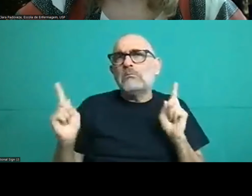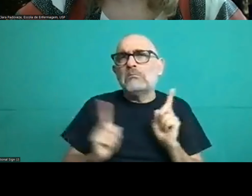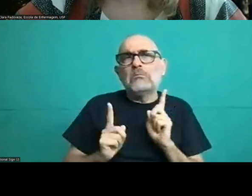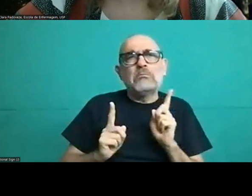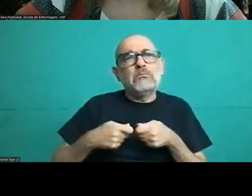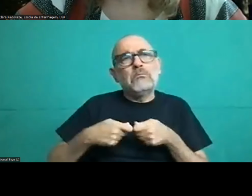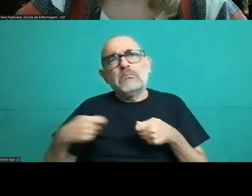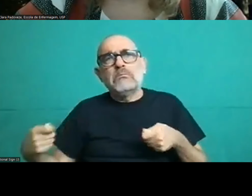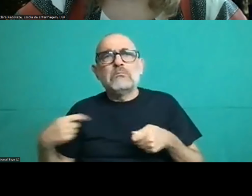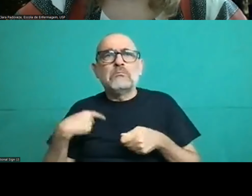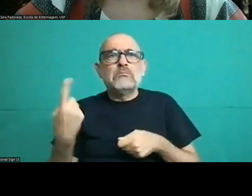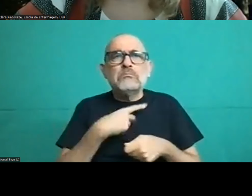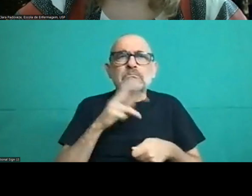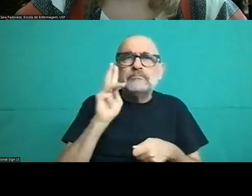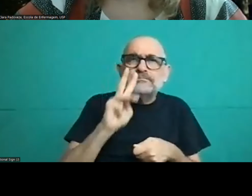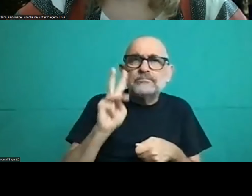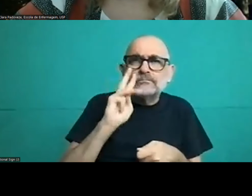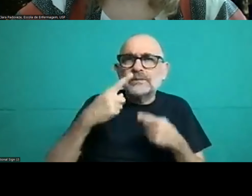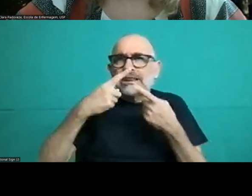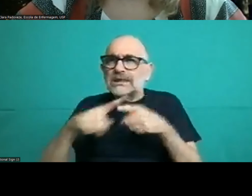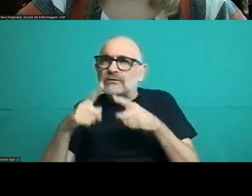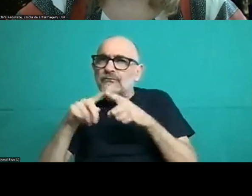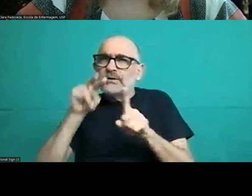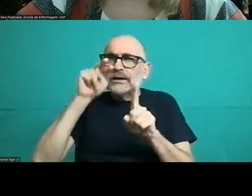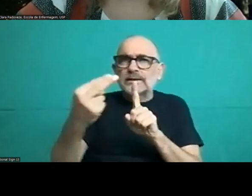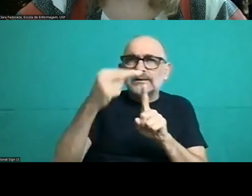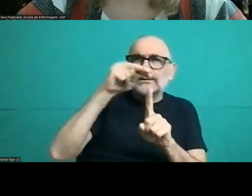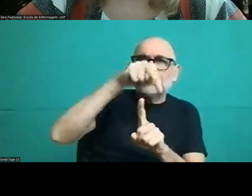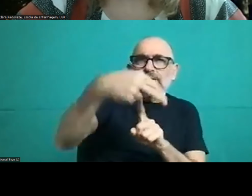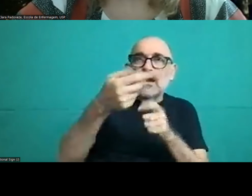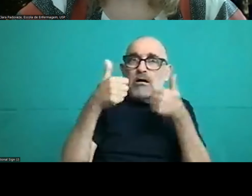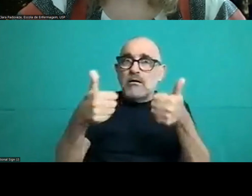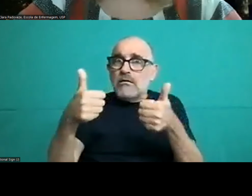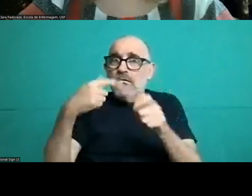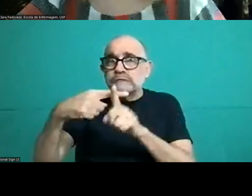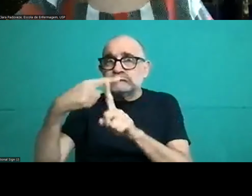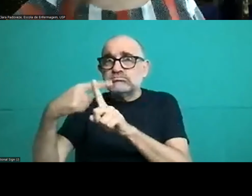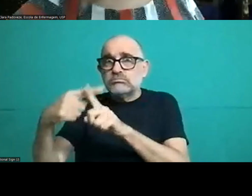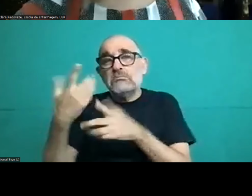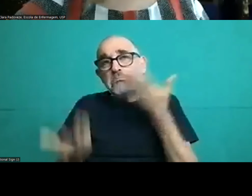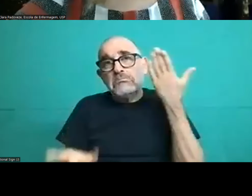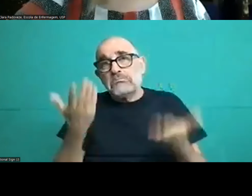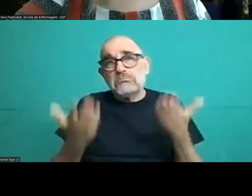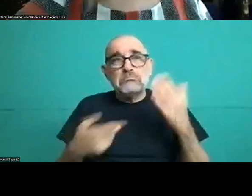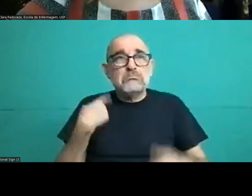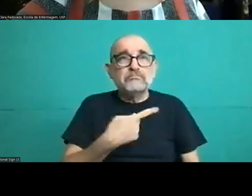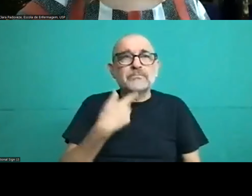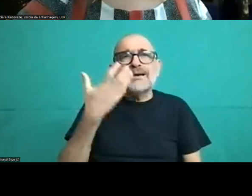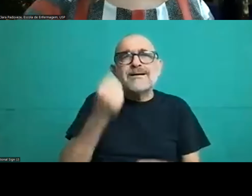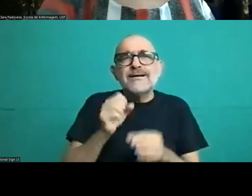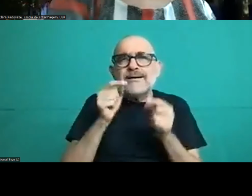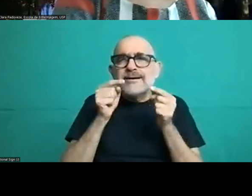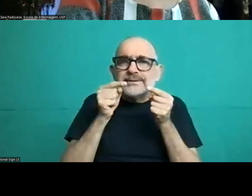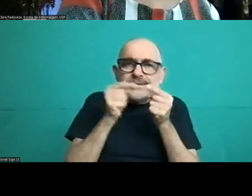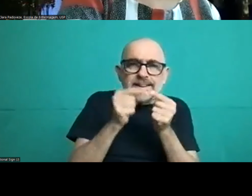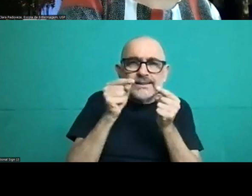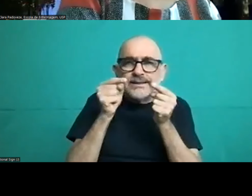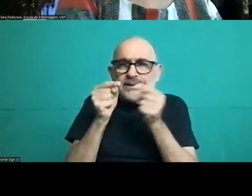y probablemente nos queden ángulos por explorar, y espero que bueno, los más de 1.000 participantes que nos están acompañando de forma